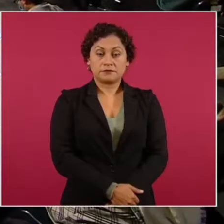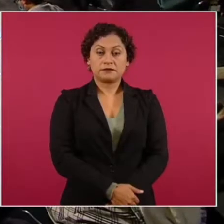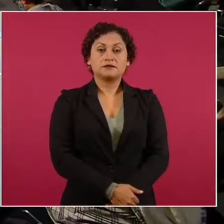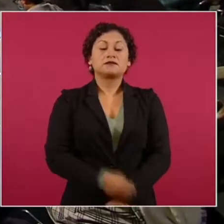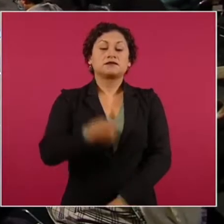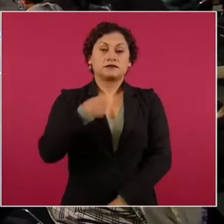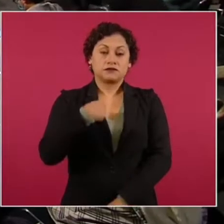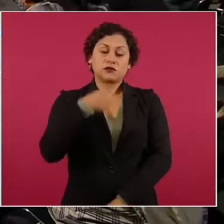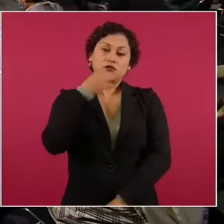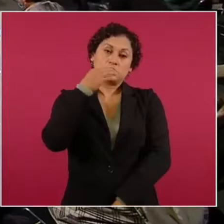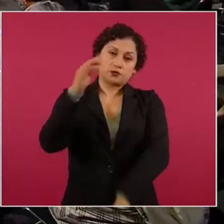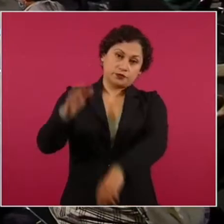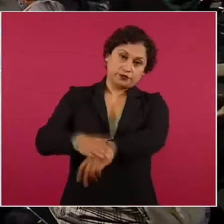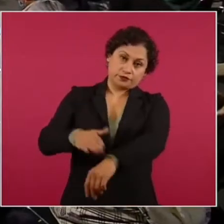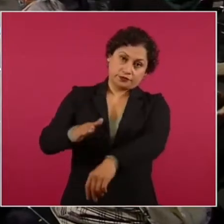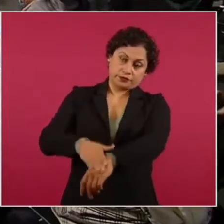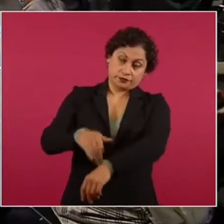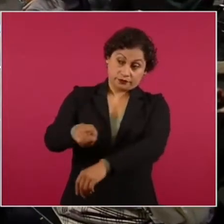autoridades locales,